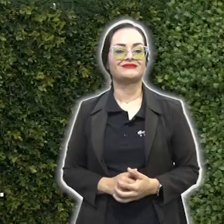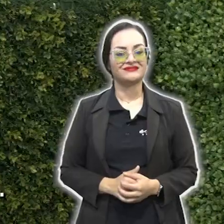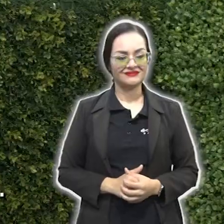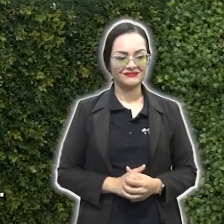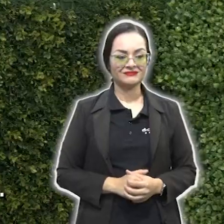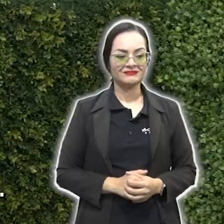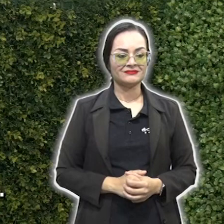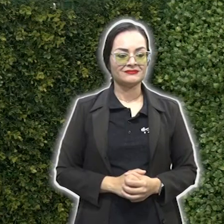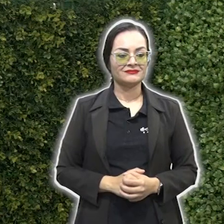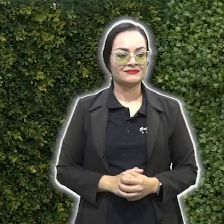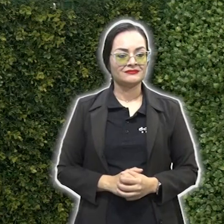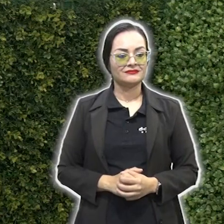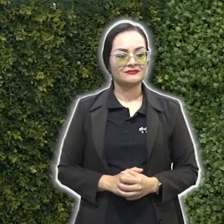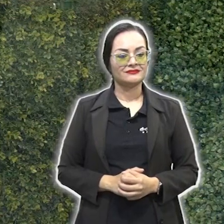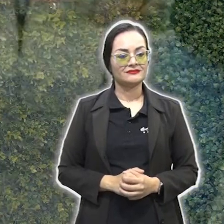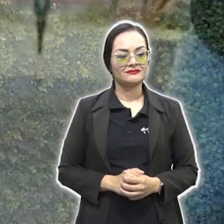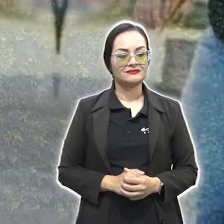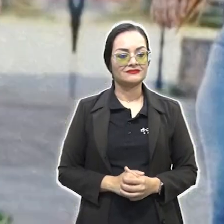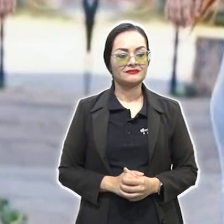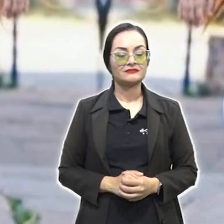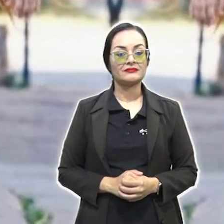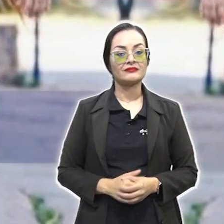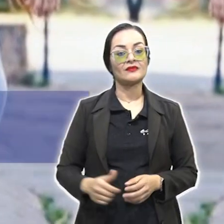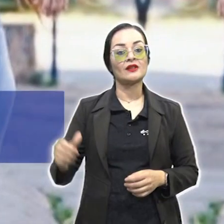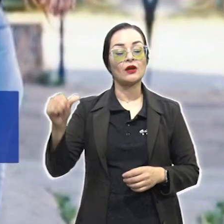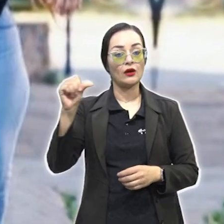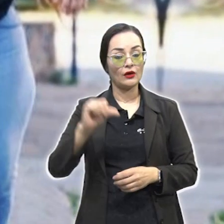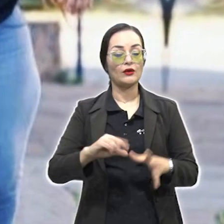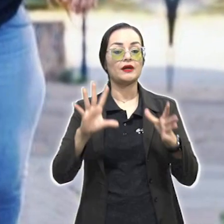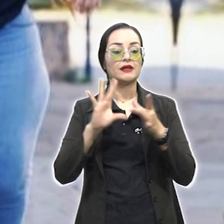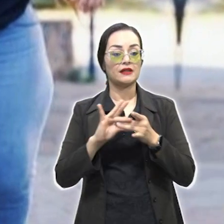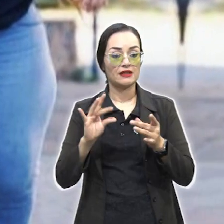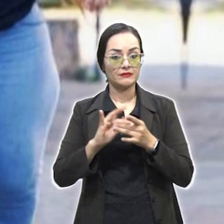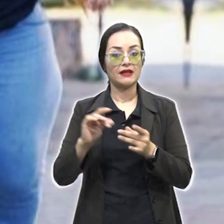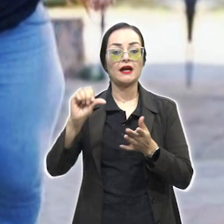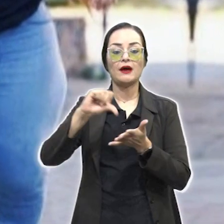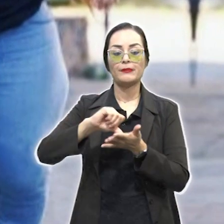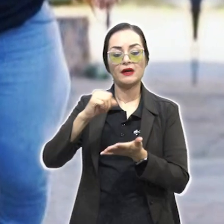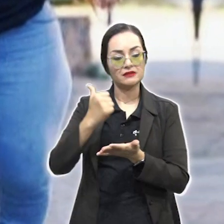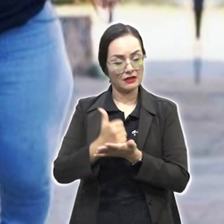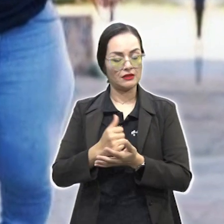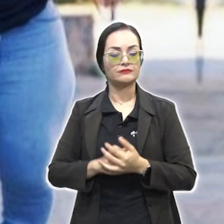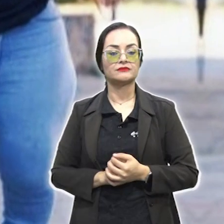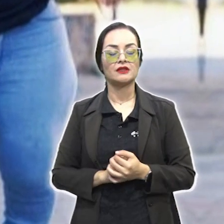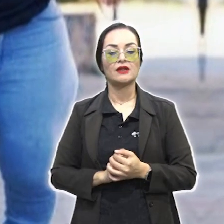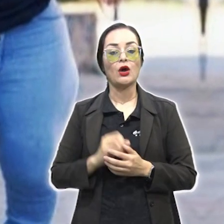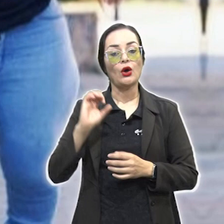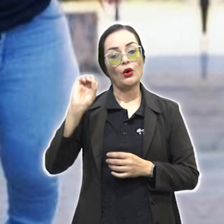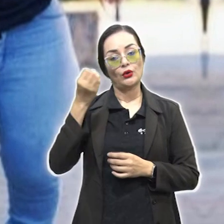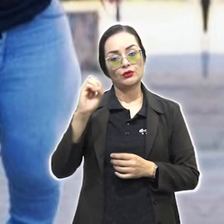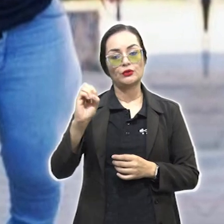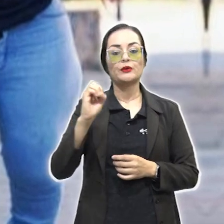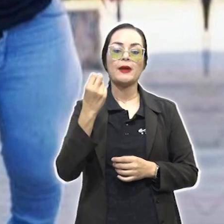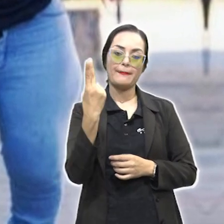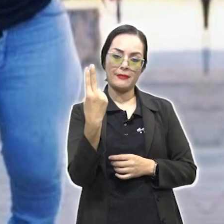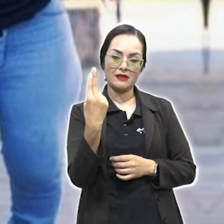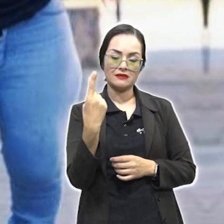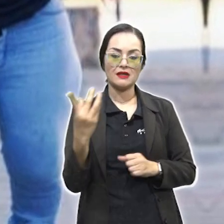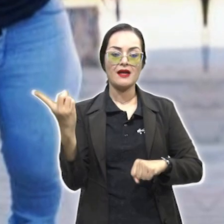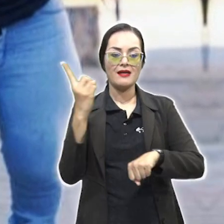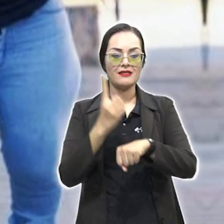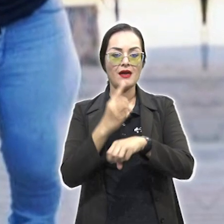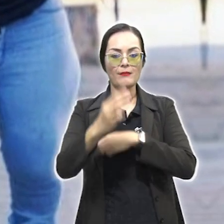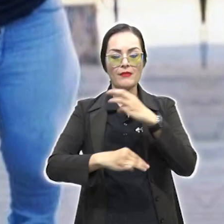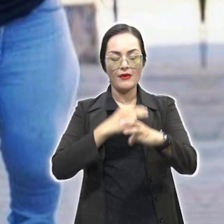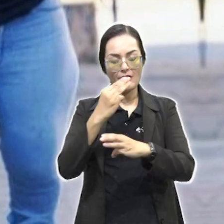la siguiente información. Hoy les vamos a hablar de las personas de talla baja. El 25 de octubre se